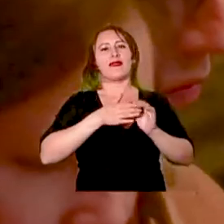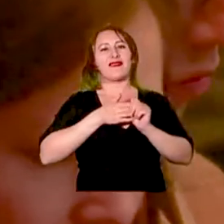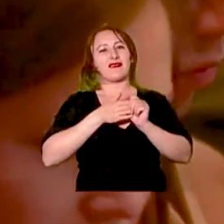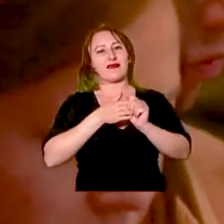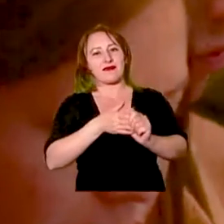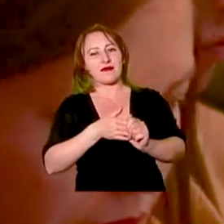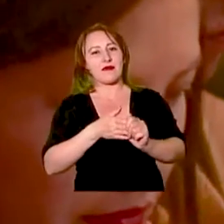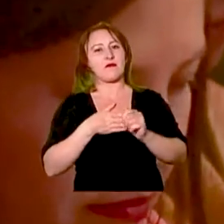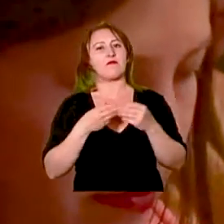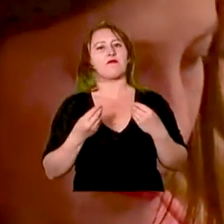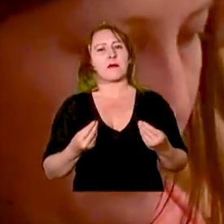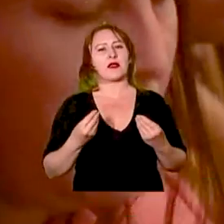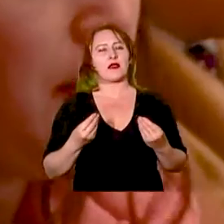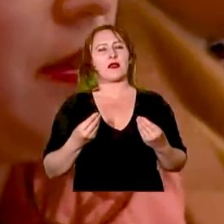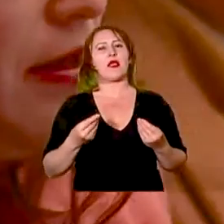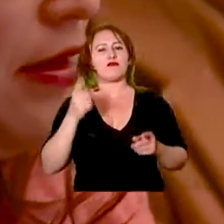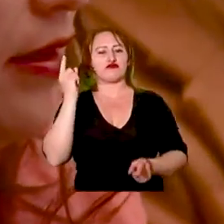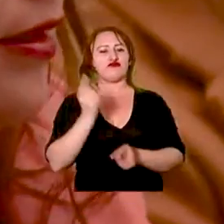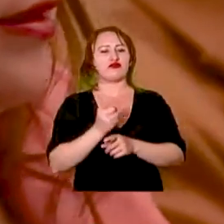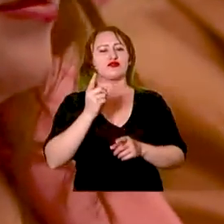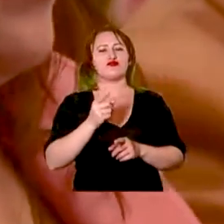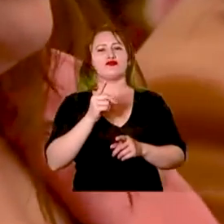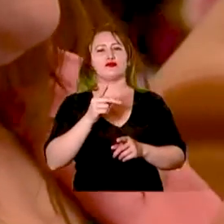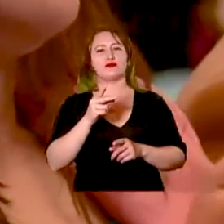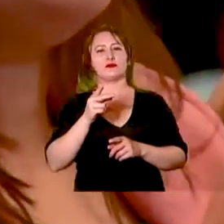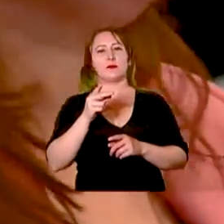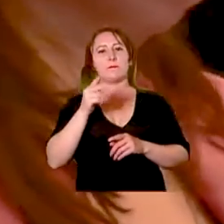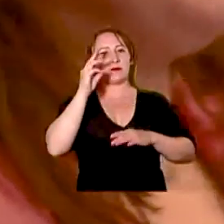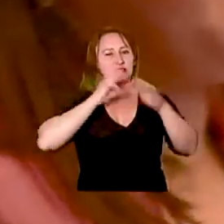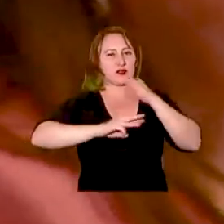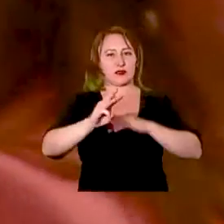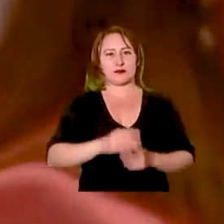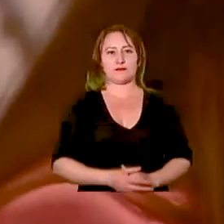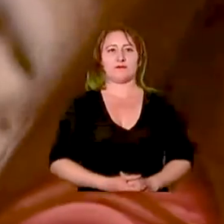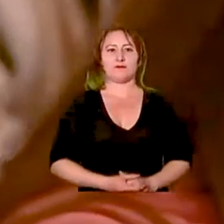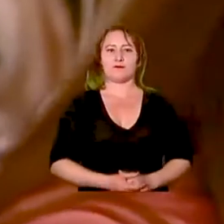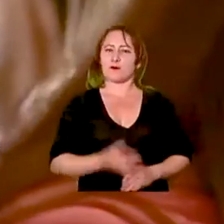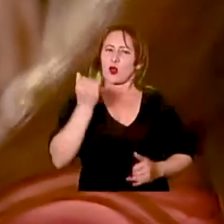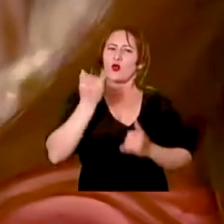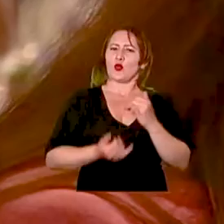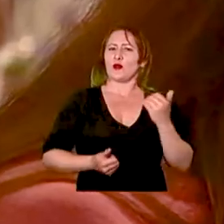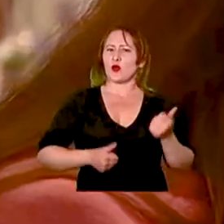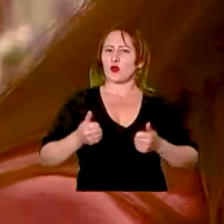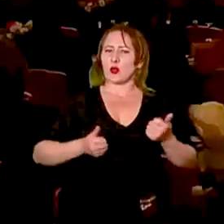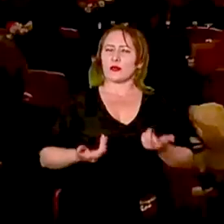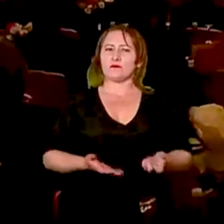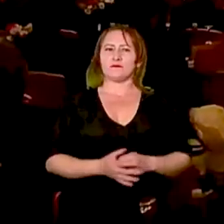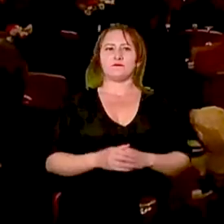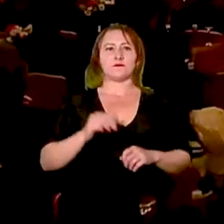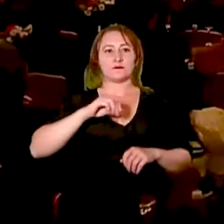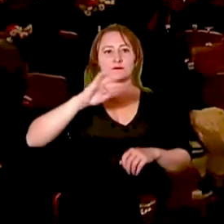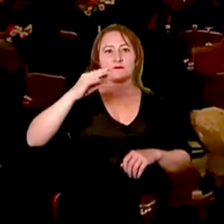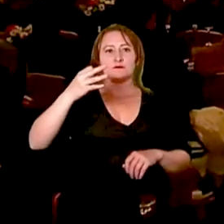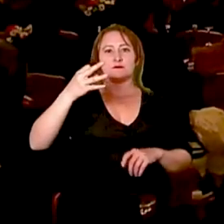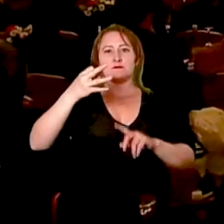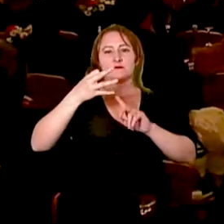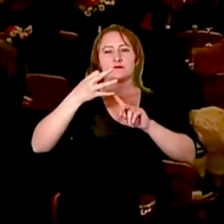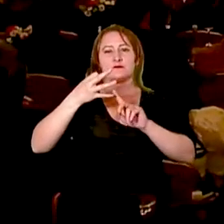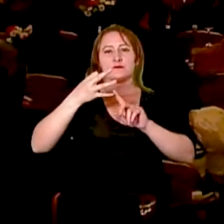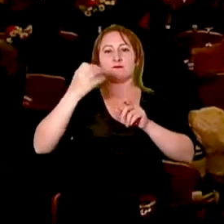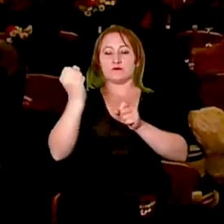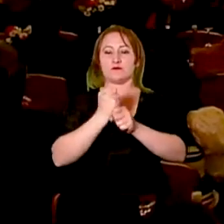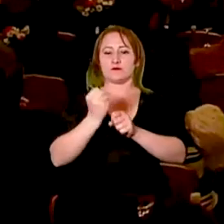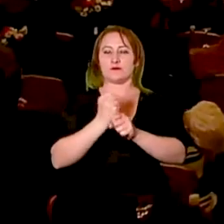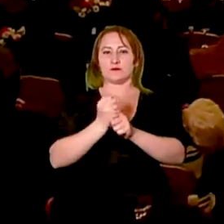guía o el faro nuestro para que cumplamos con nuestra misionalidad. Y finalmente, la tercera línea